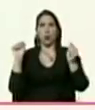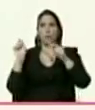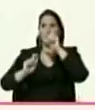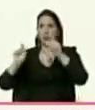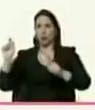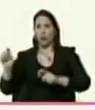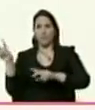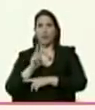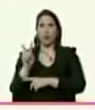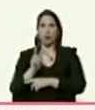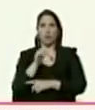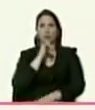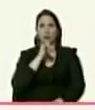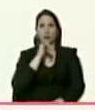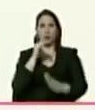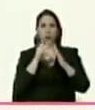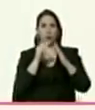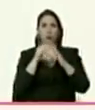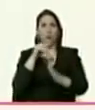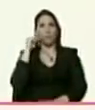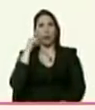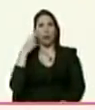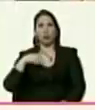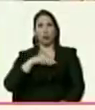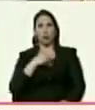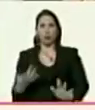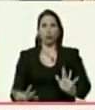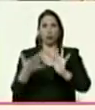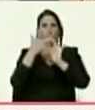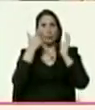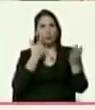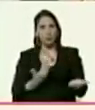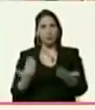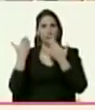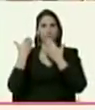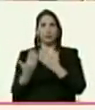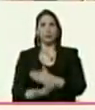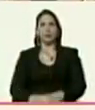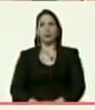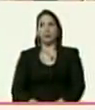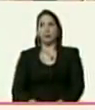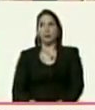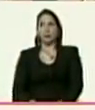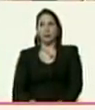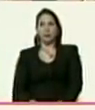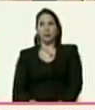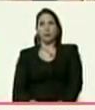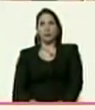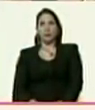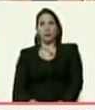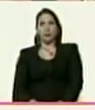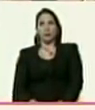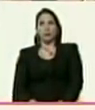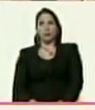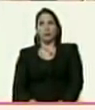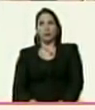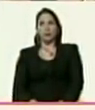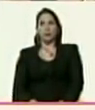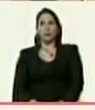ciudadanos. Con esta información desde la Casa Amarilla, nosotros vamos a devolver el contacto también con esta importante información del fiscal.